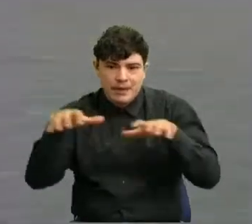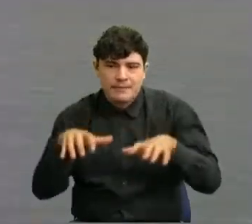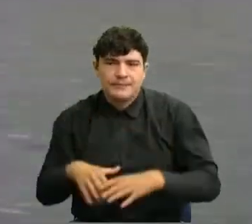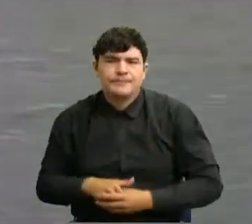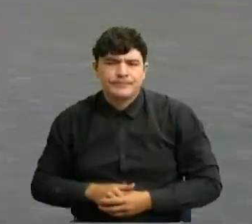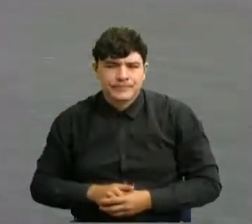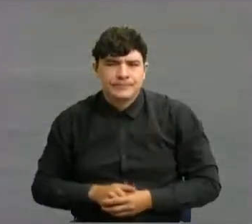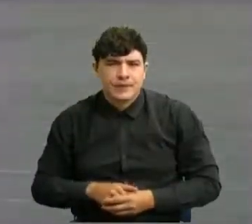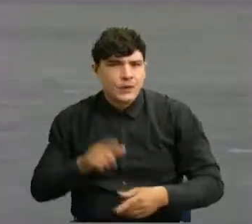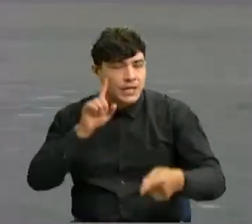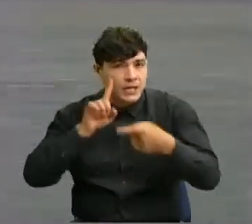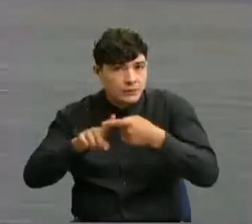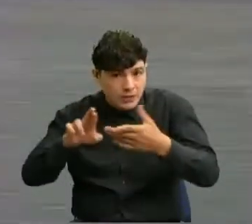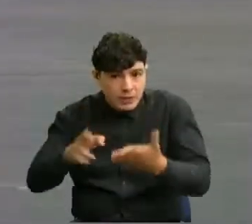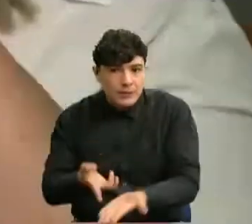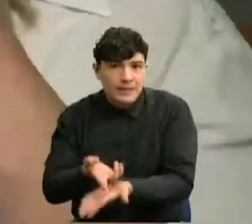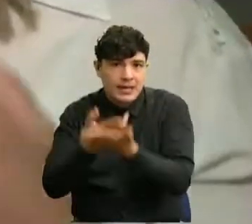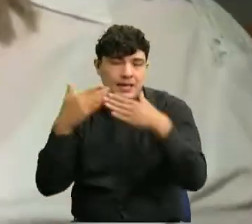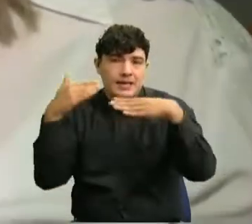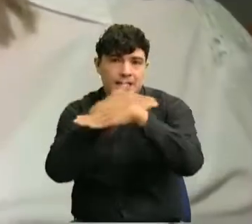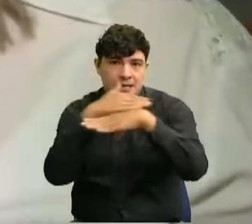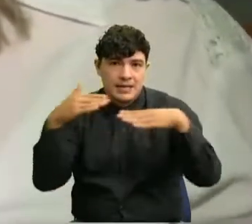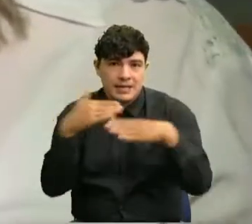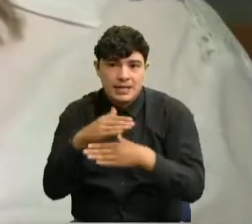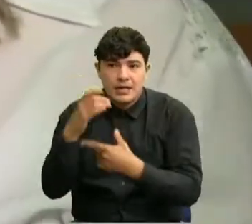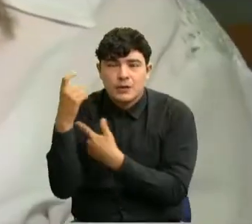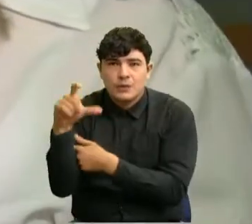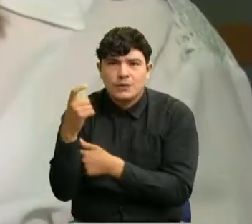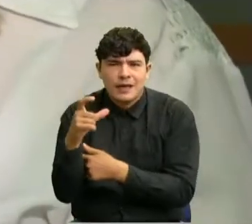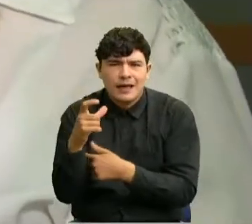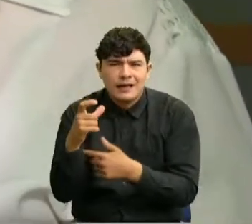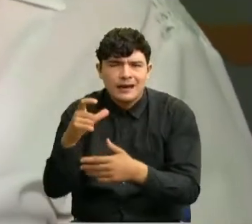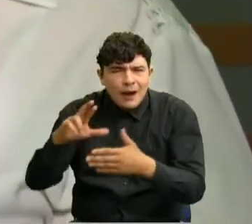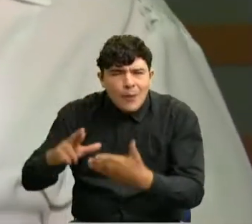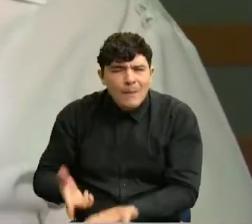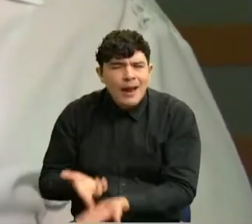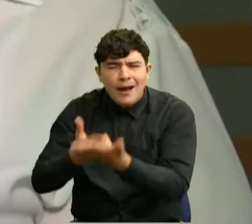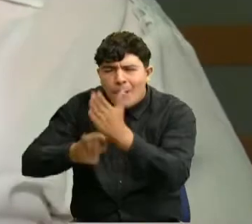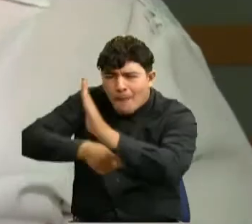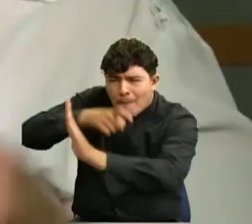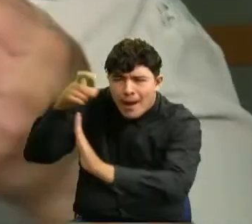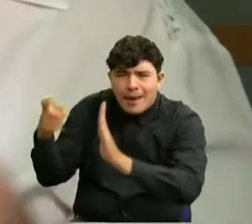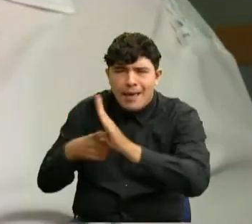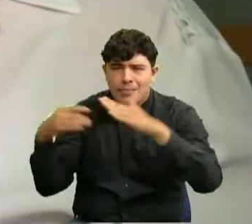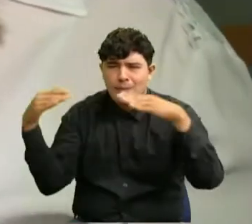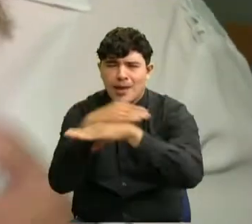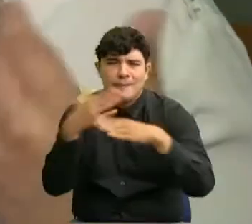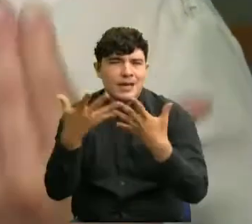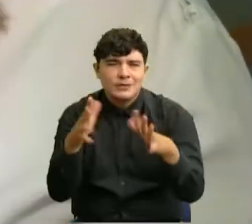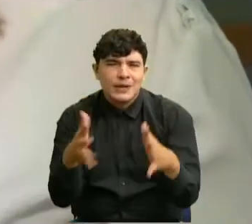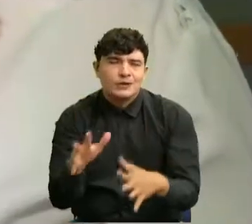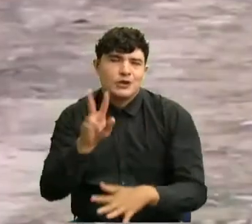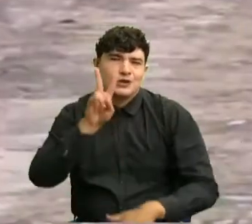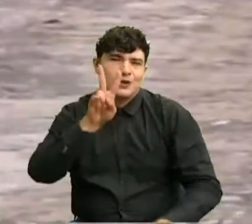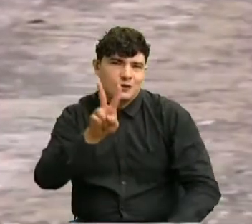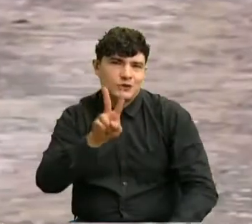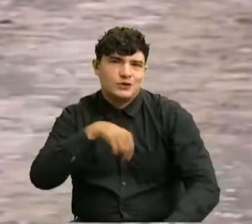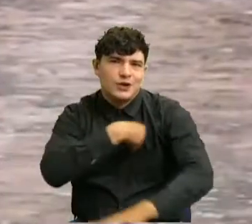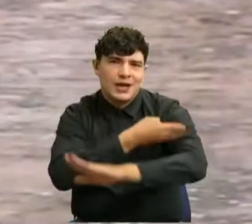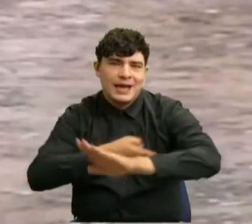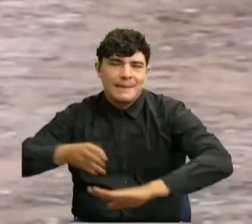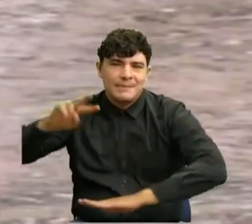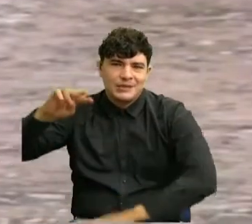vial de Cúcuta cuesta aproximadamente 2 billones de pesos. Entonces hay que priorizar. ¿Qué priorizamos? Las